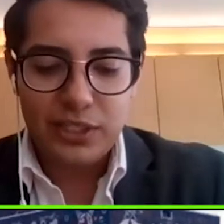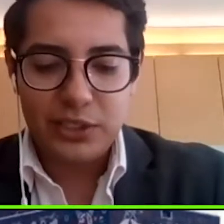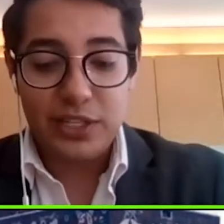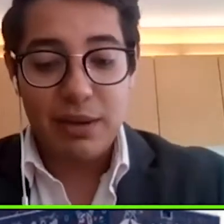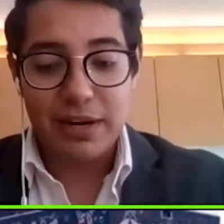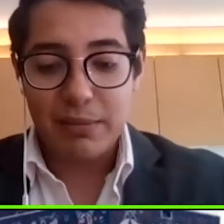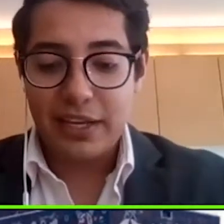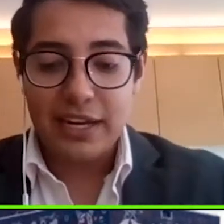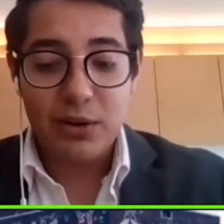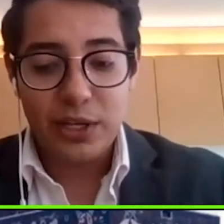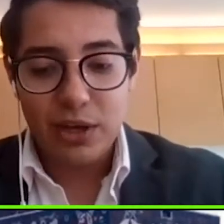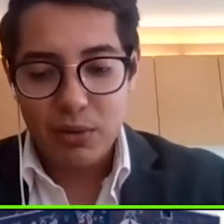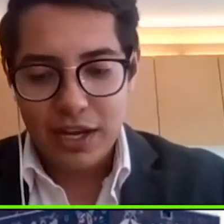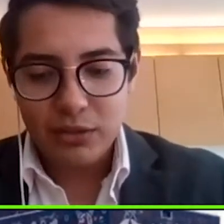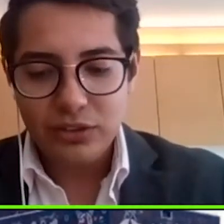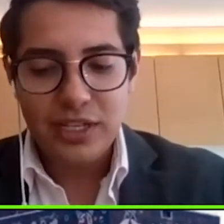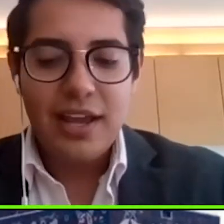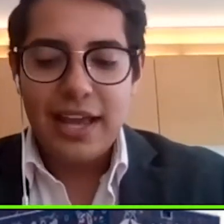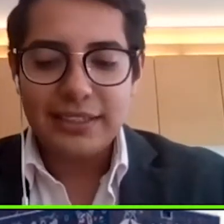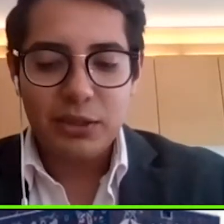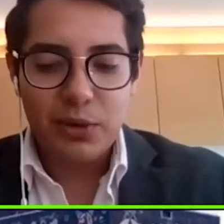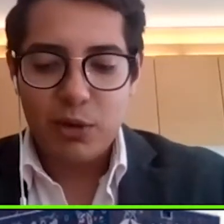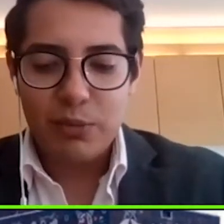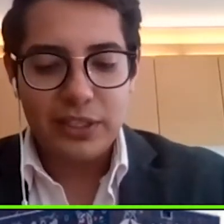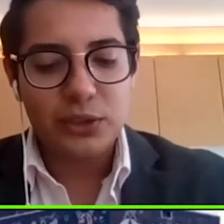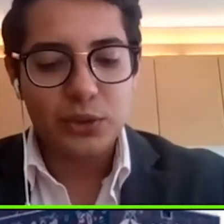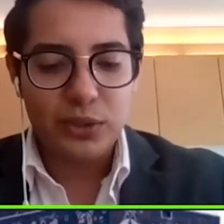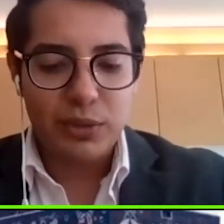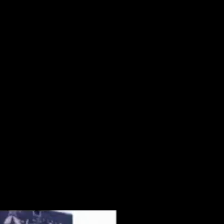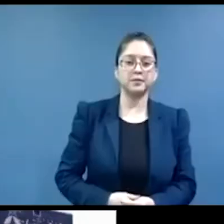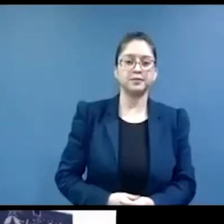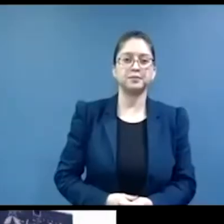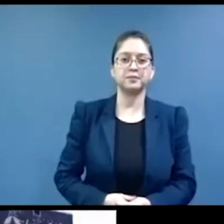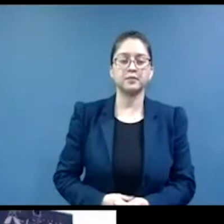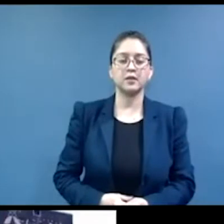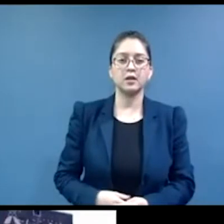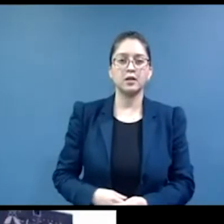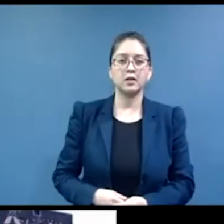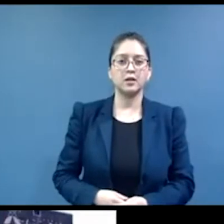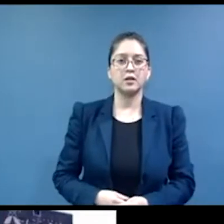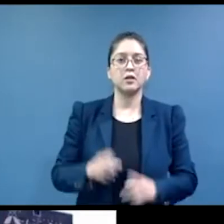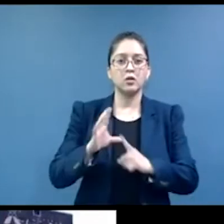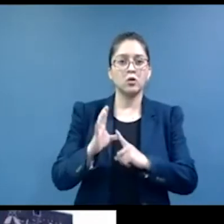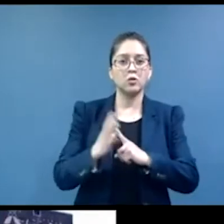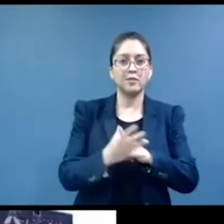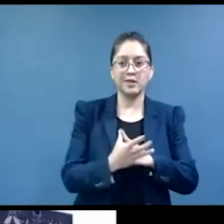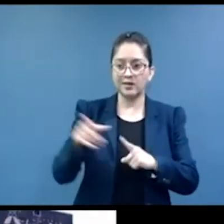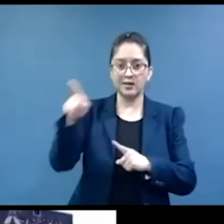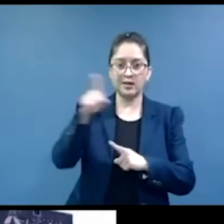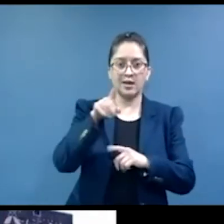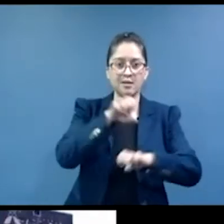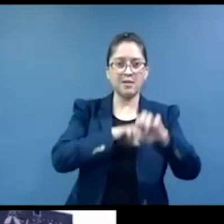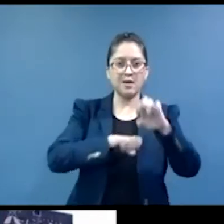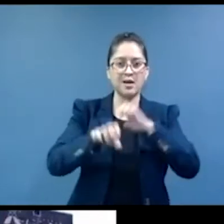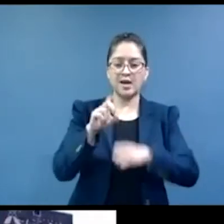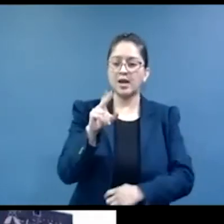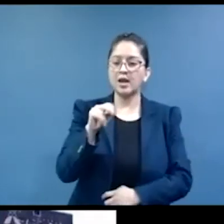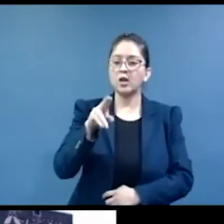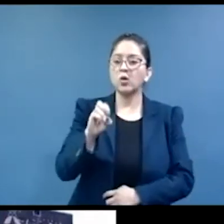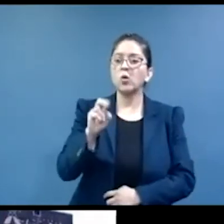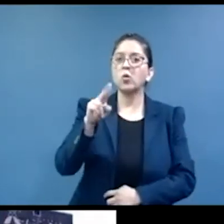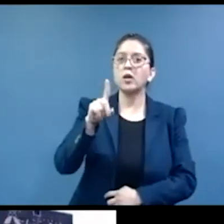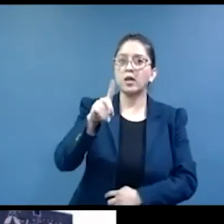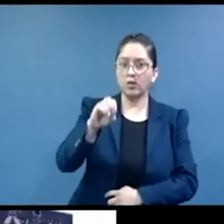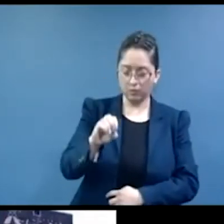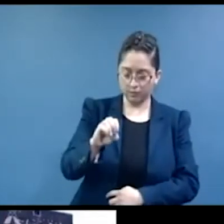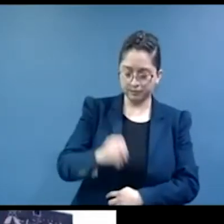Asesor de la Fundación de la Barra Mexicana Colegio de Abogados, así como de Comités Consultivos de Salud y Género de la Embajada de Reino Unido en México.